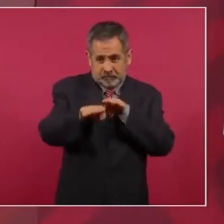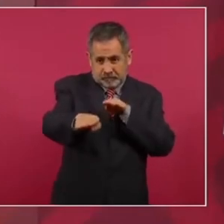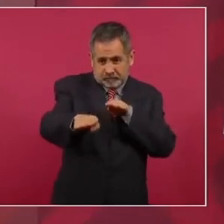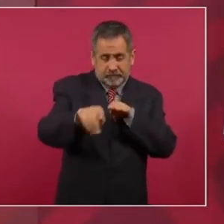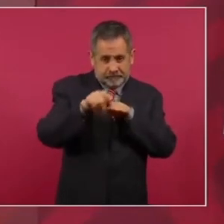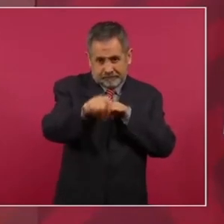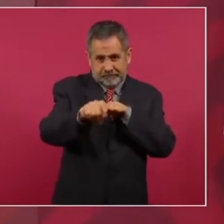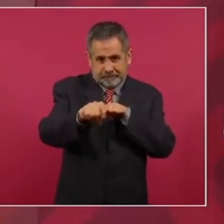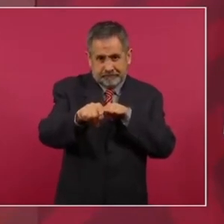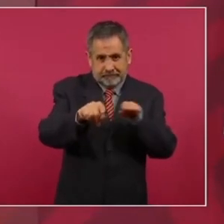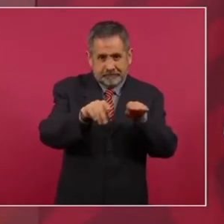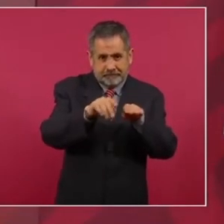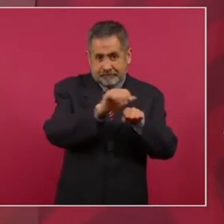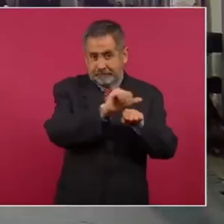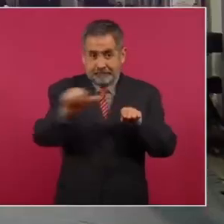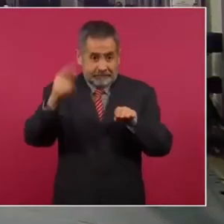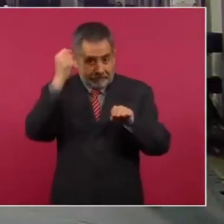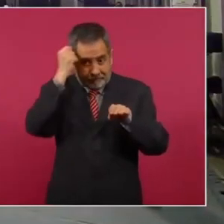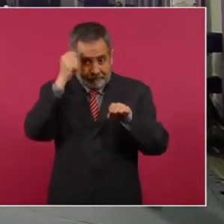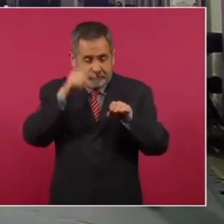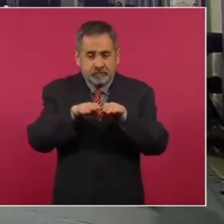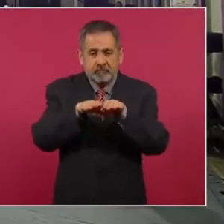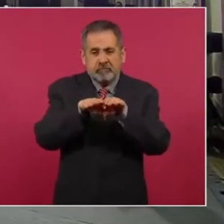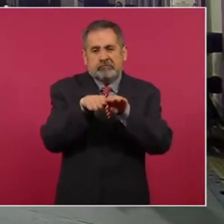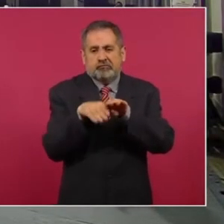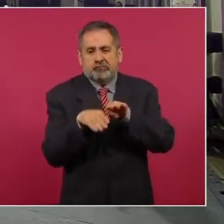aeropuerto a Texcoco,